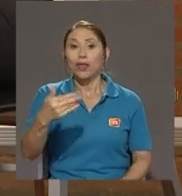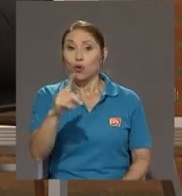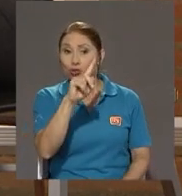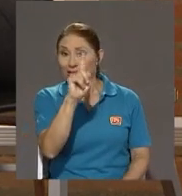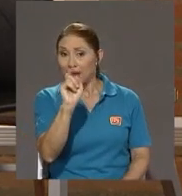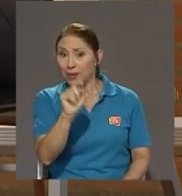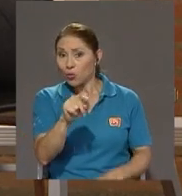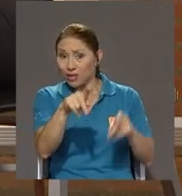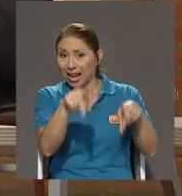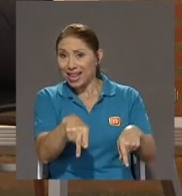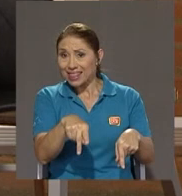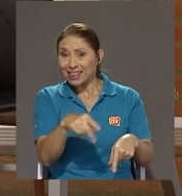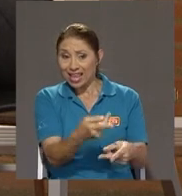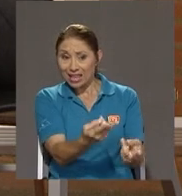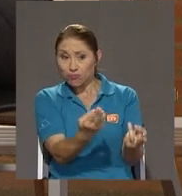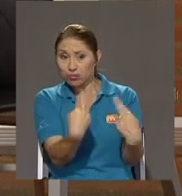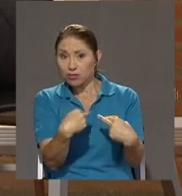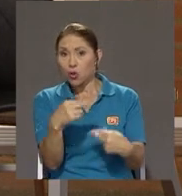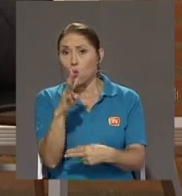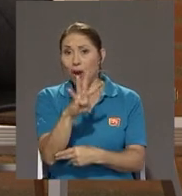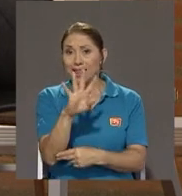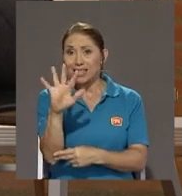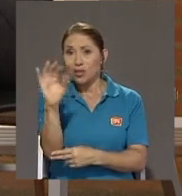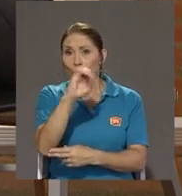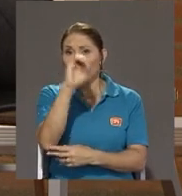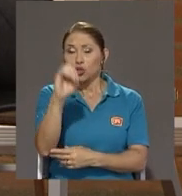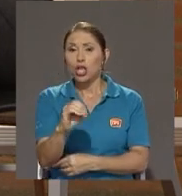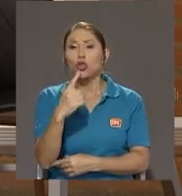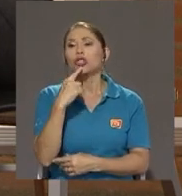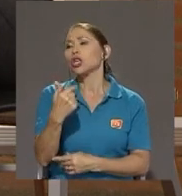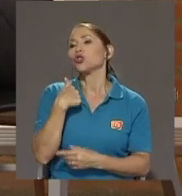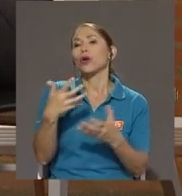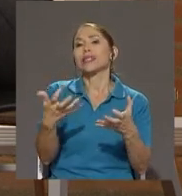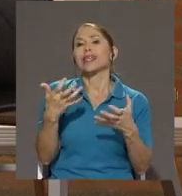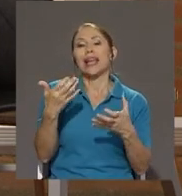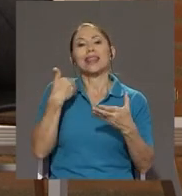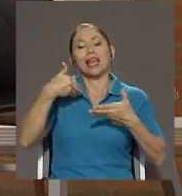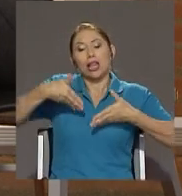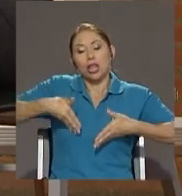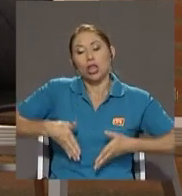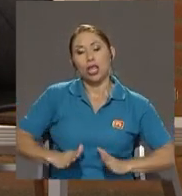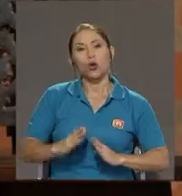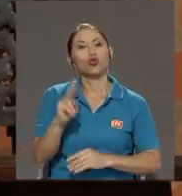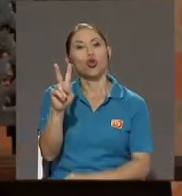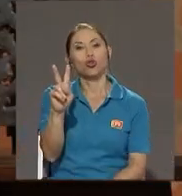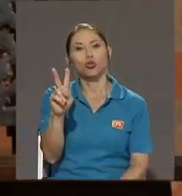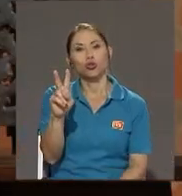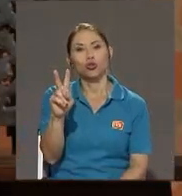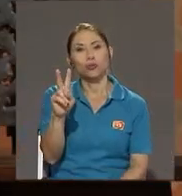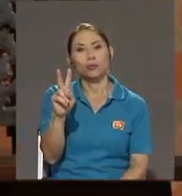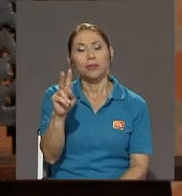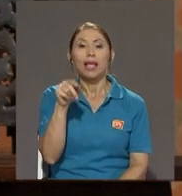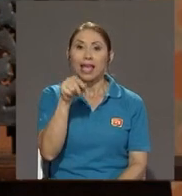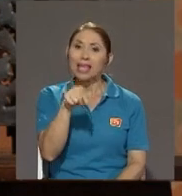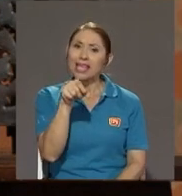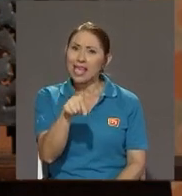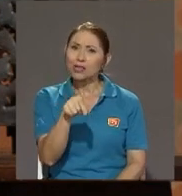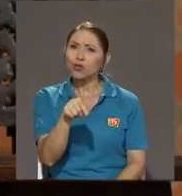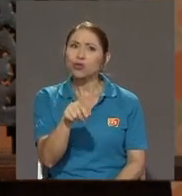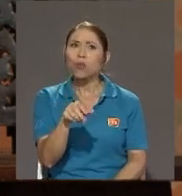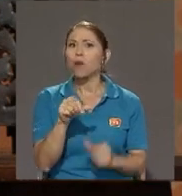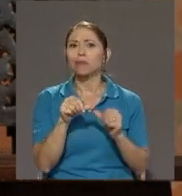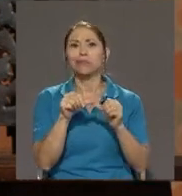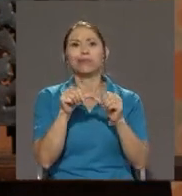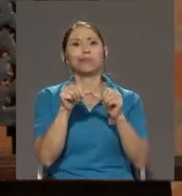el 45% de las personas dice, yo quisiera tener dos hijas o hijos, ¿verdad? Y es muy, como muy estático,